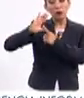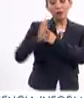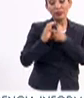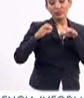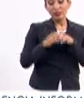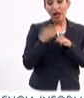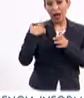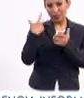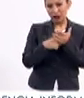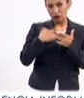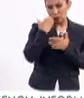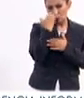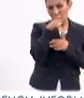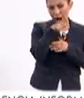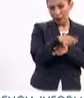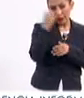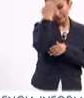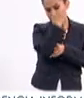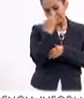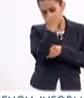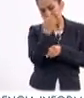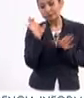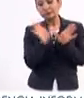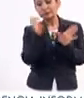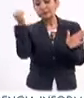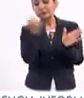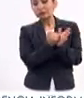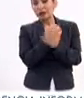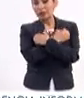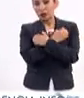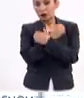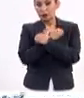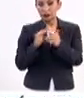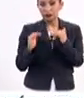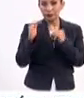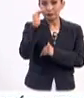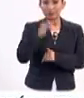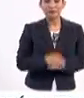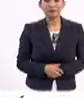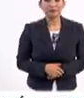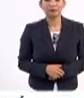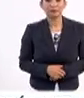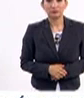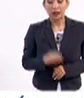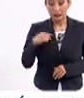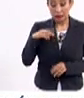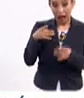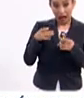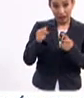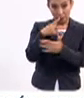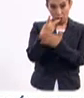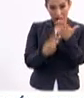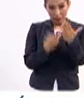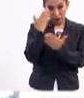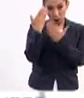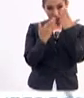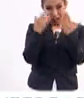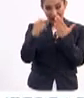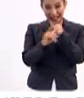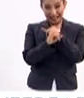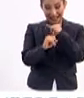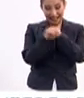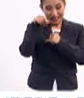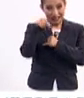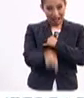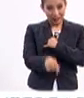comités interinstitucionales de evaluación y acreditación de la educación superior. El nivel de la calidad de los programas educativos en la modalidad a